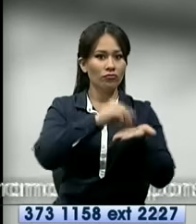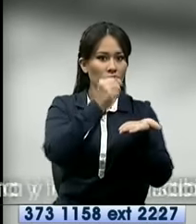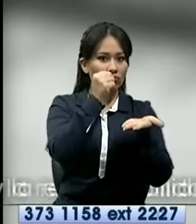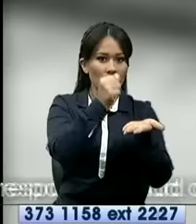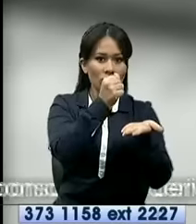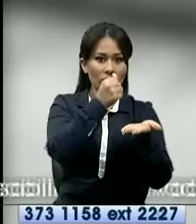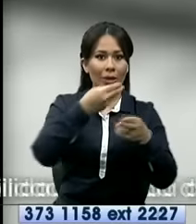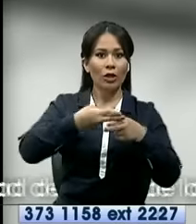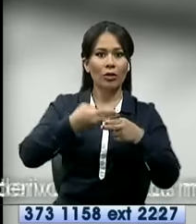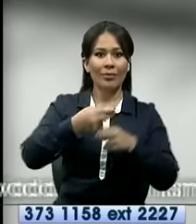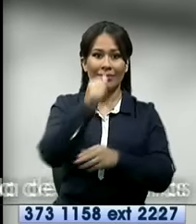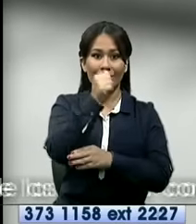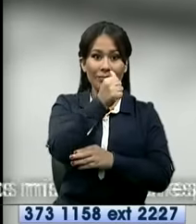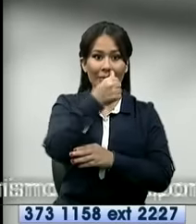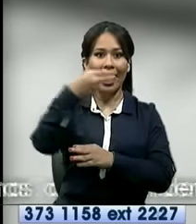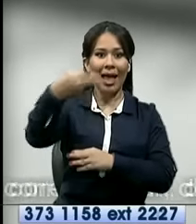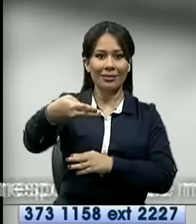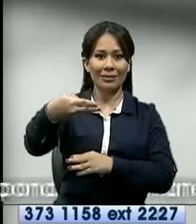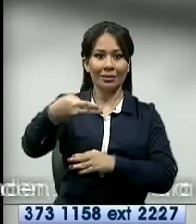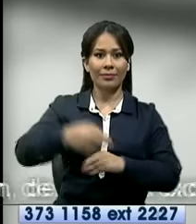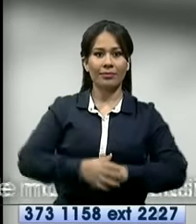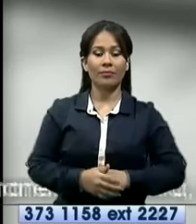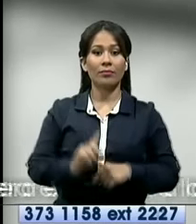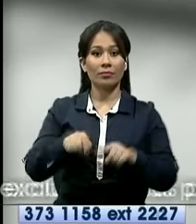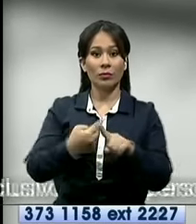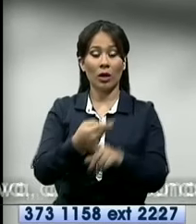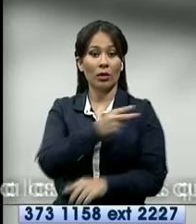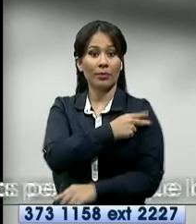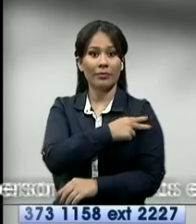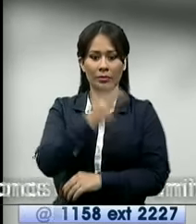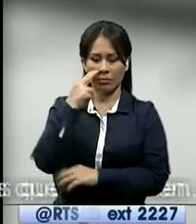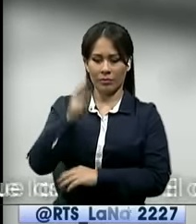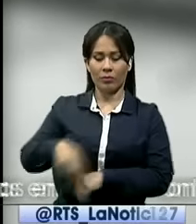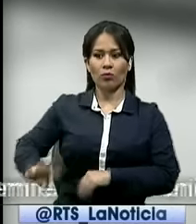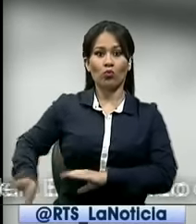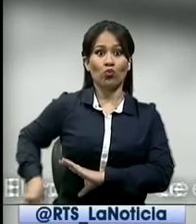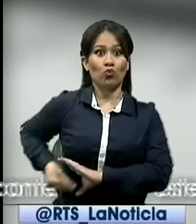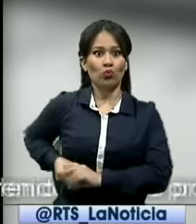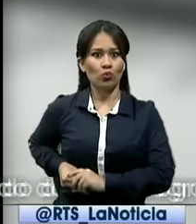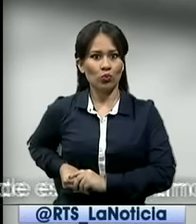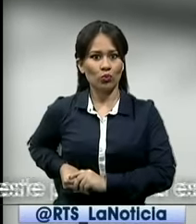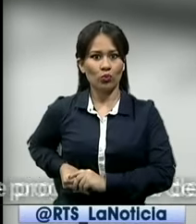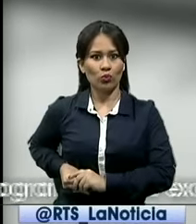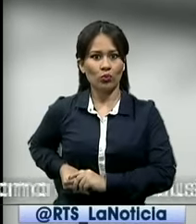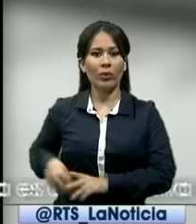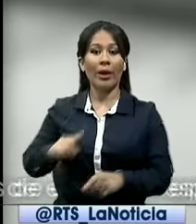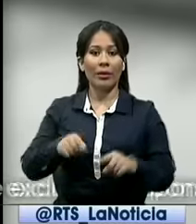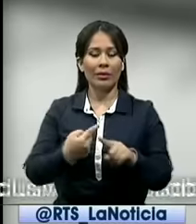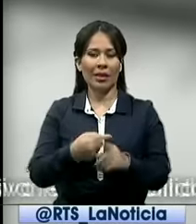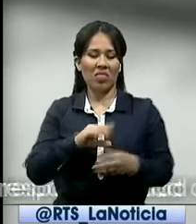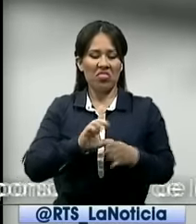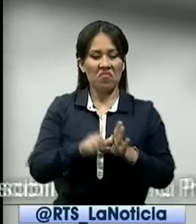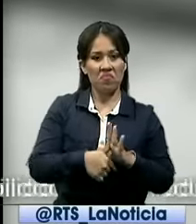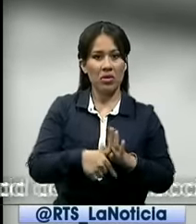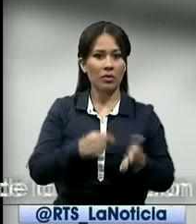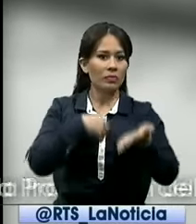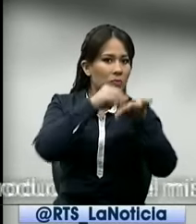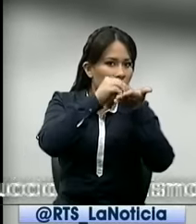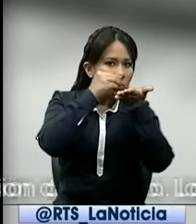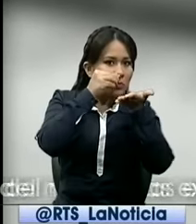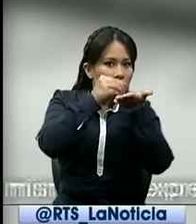llamada droga H. Cuando la maestra pasa, él oculta el paquete, pero luego continúa inhalando la